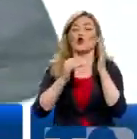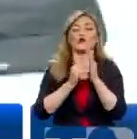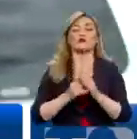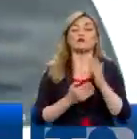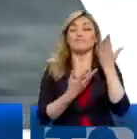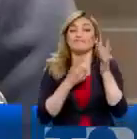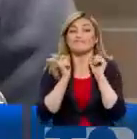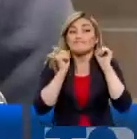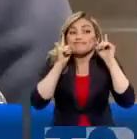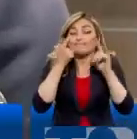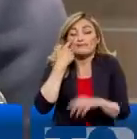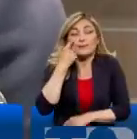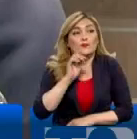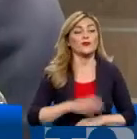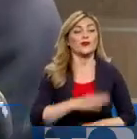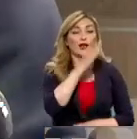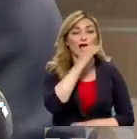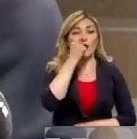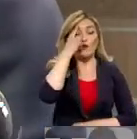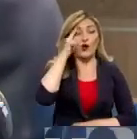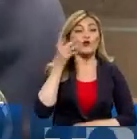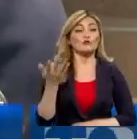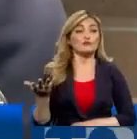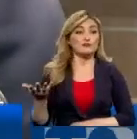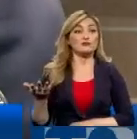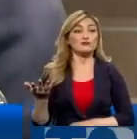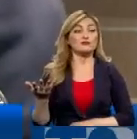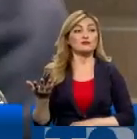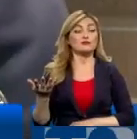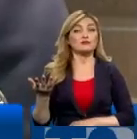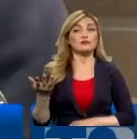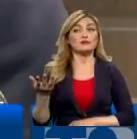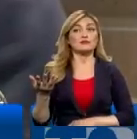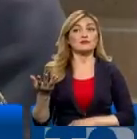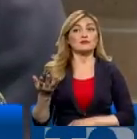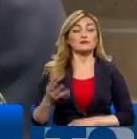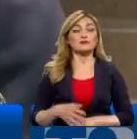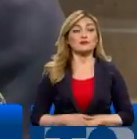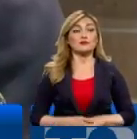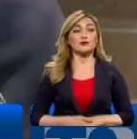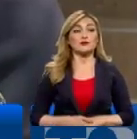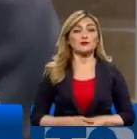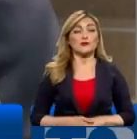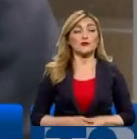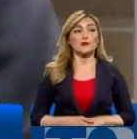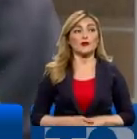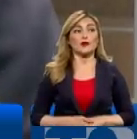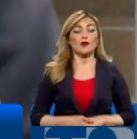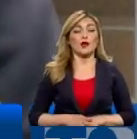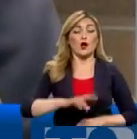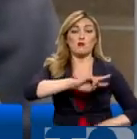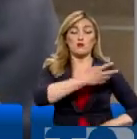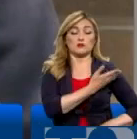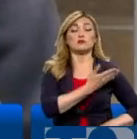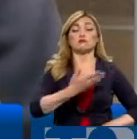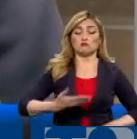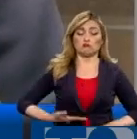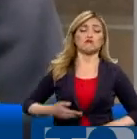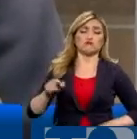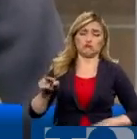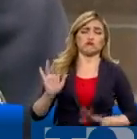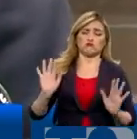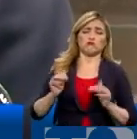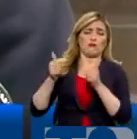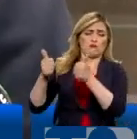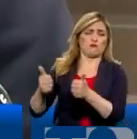espere sorpresas. Rafael Correa consta como proclamado para la vicepresidencia de la República y Rafael